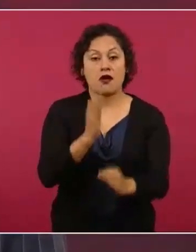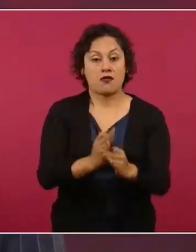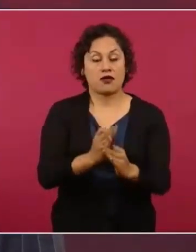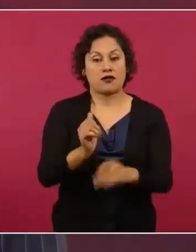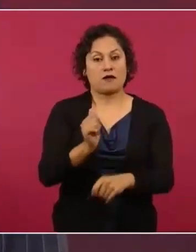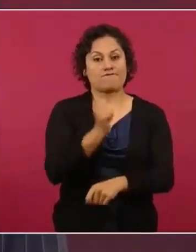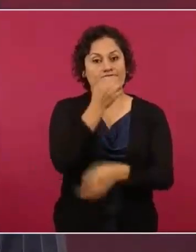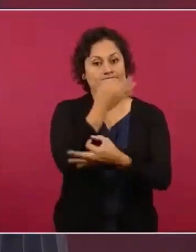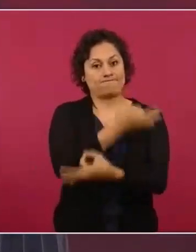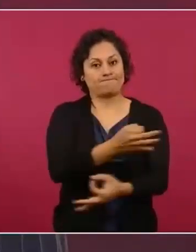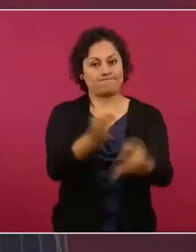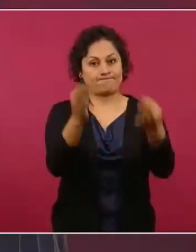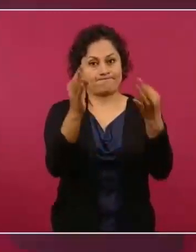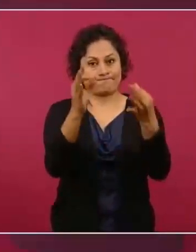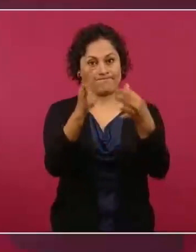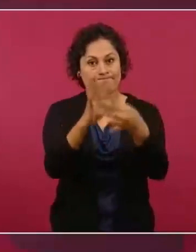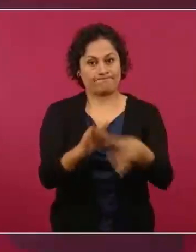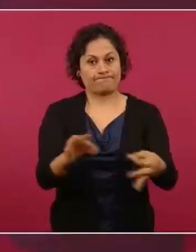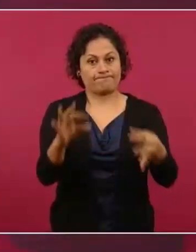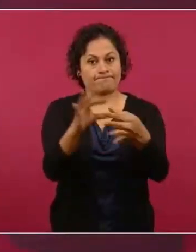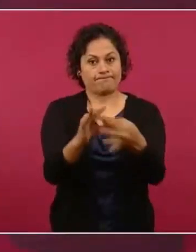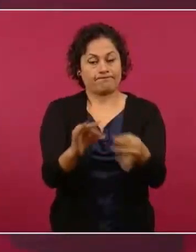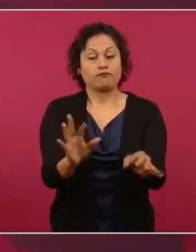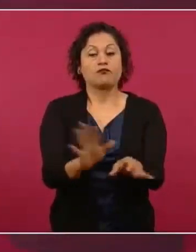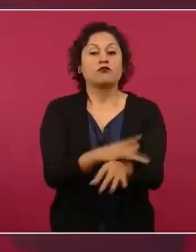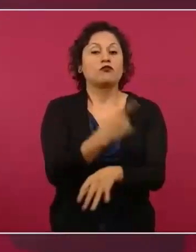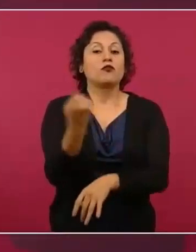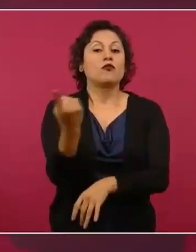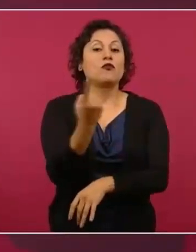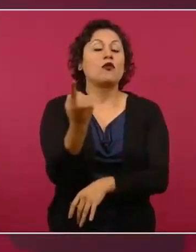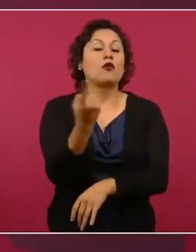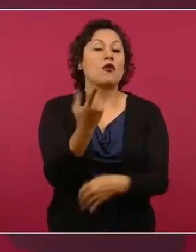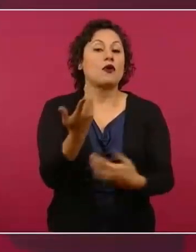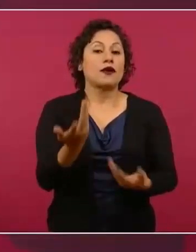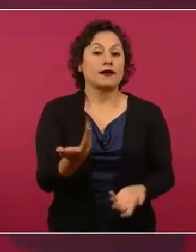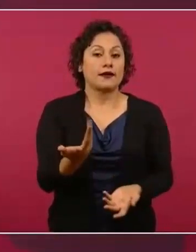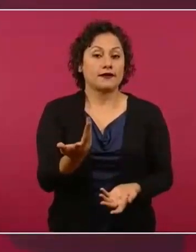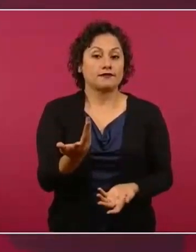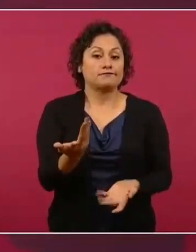porque no vaya a ser